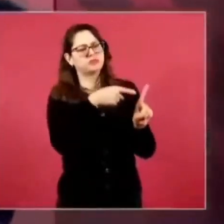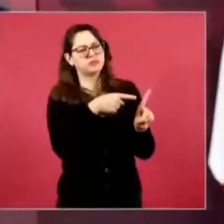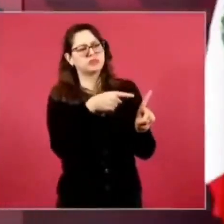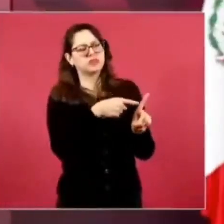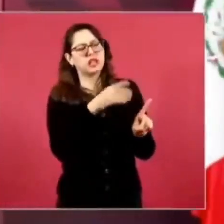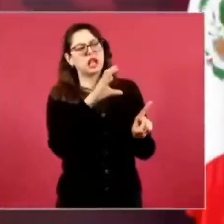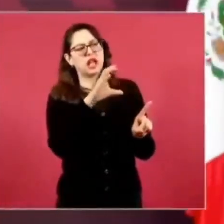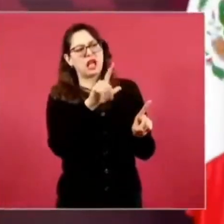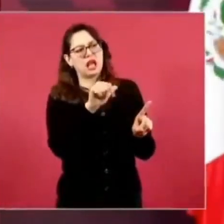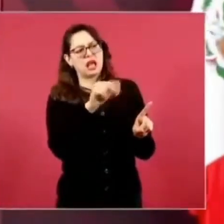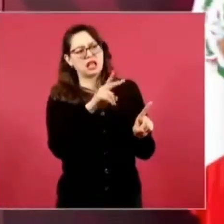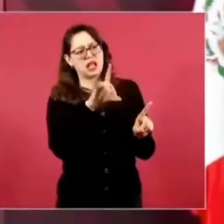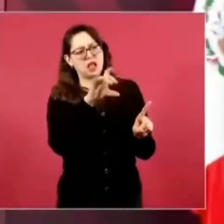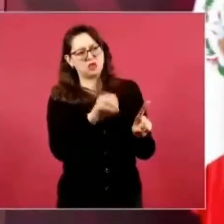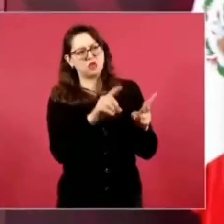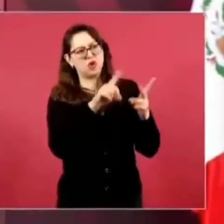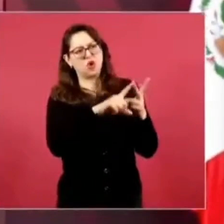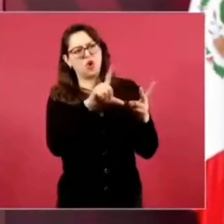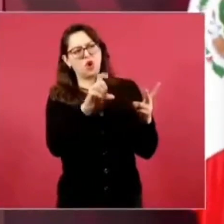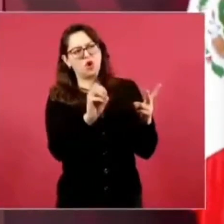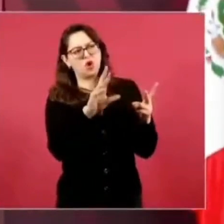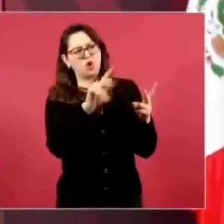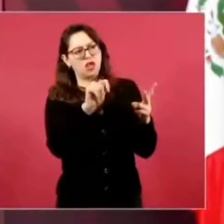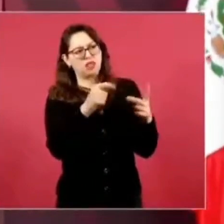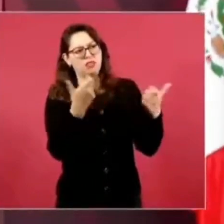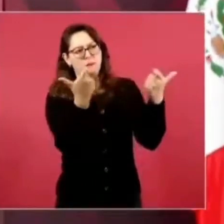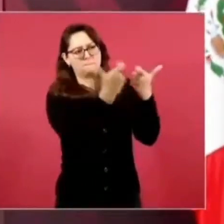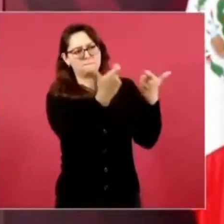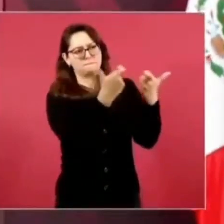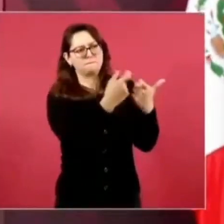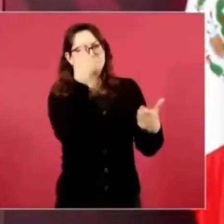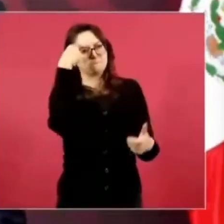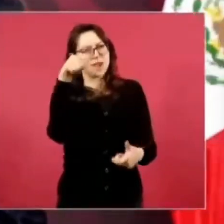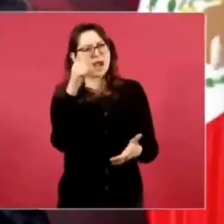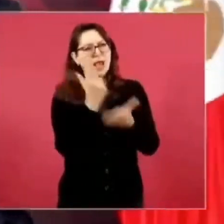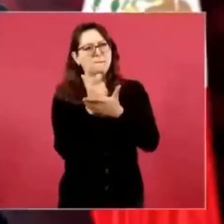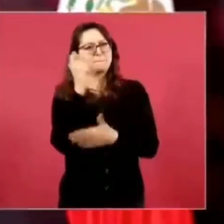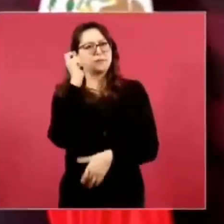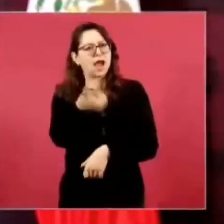sí, finísimas personas, los dos.